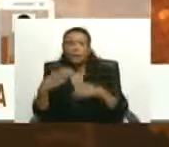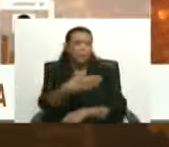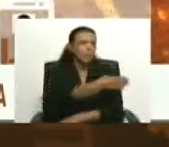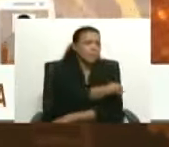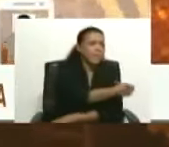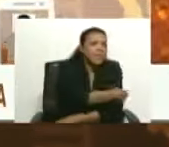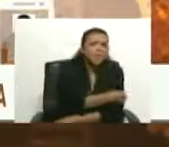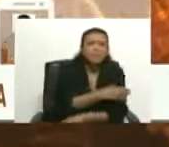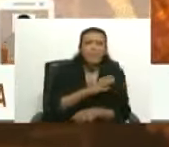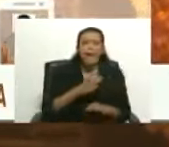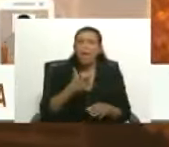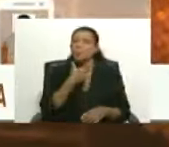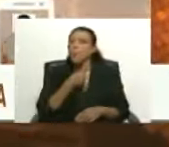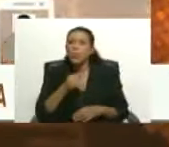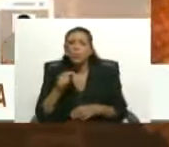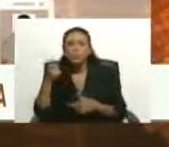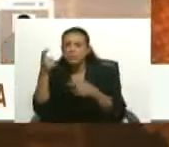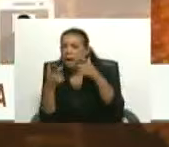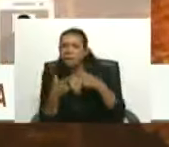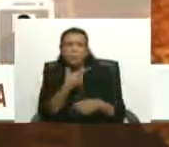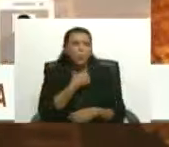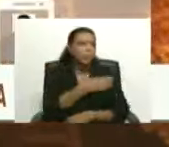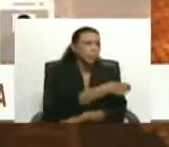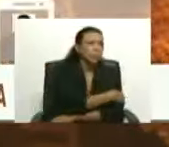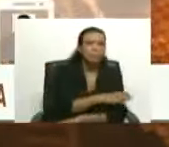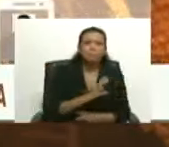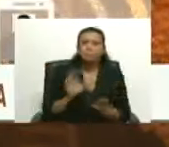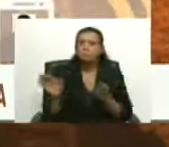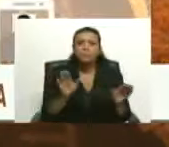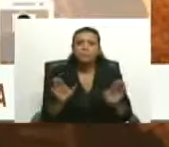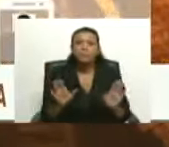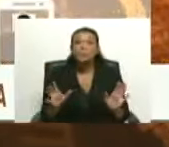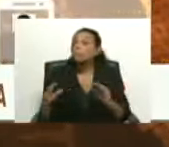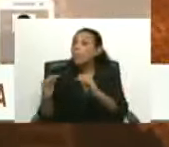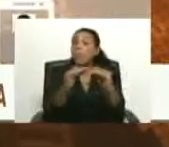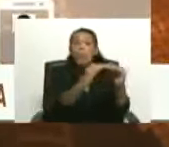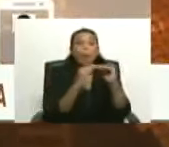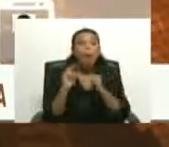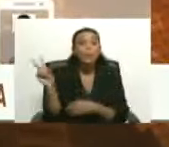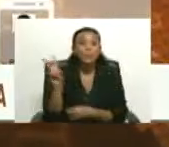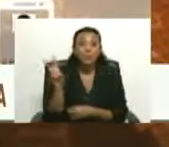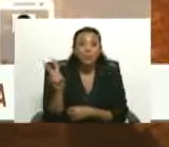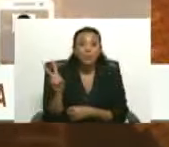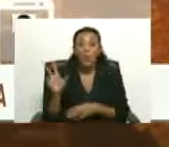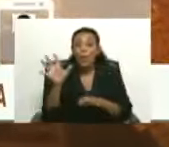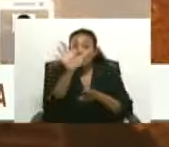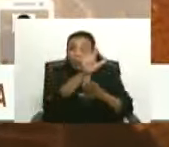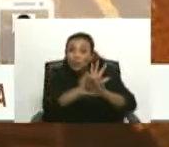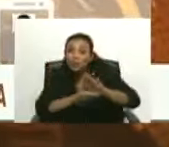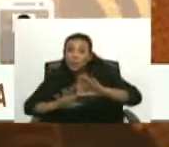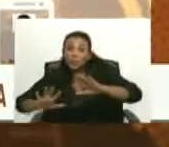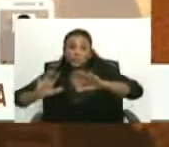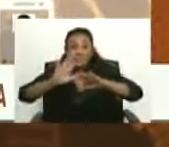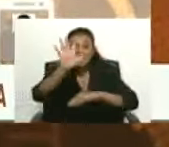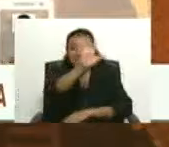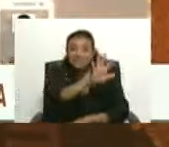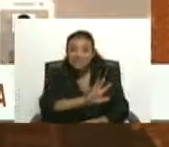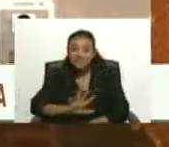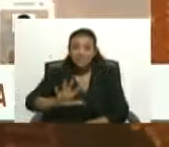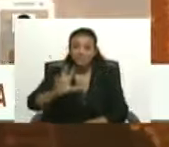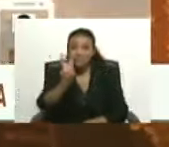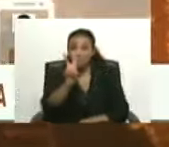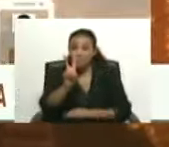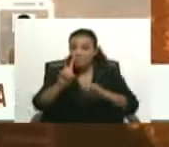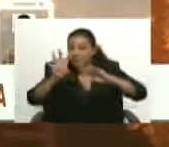chavistas, antichavistas. No, aquí todos somos venezolanos y venezolanas, porque les es Venezuela. Y el